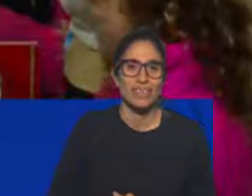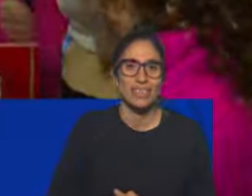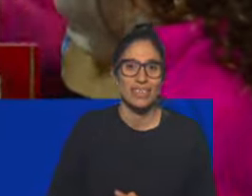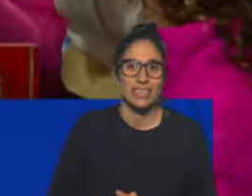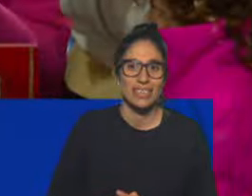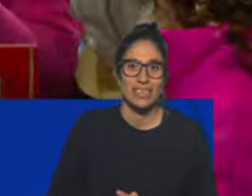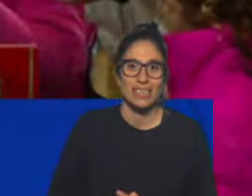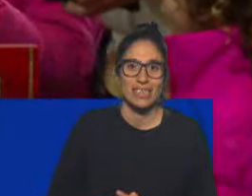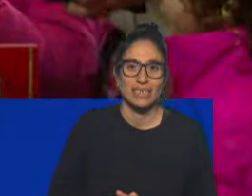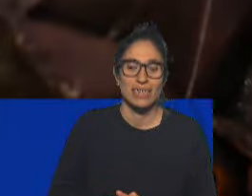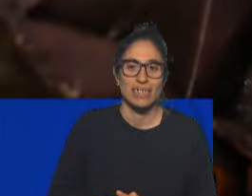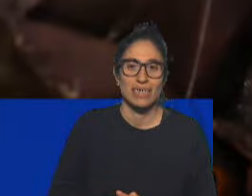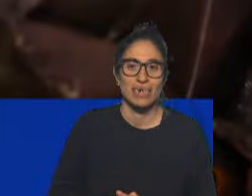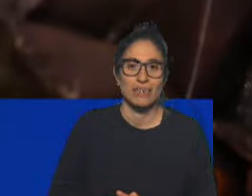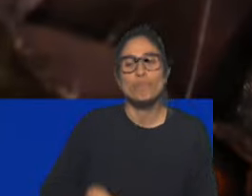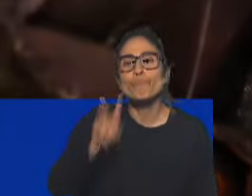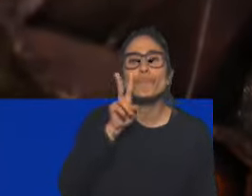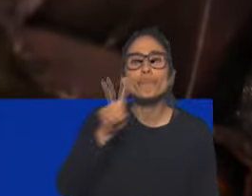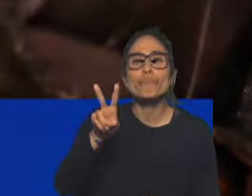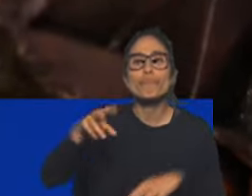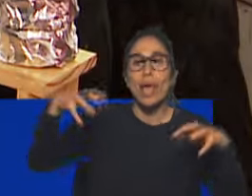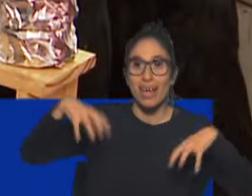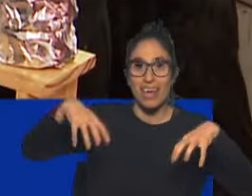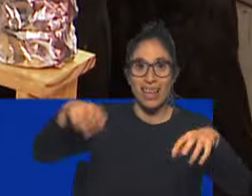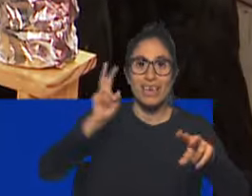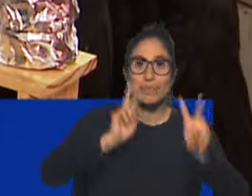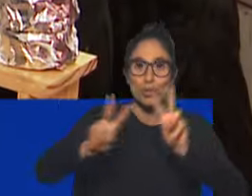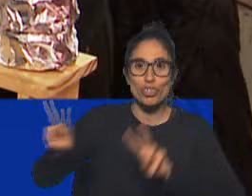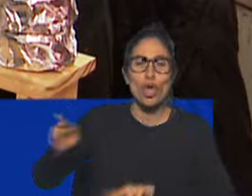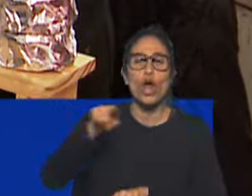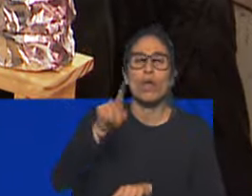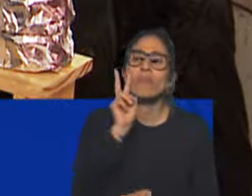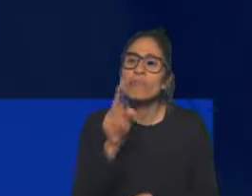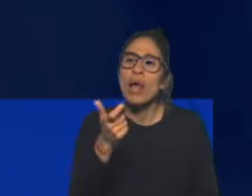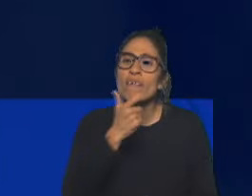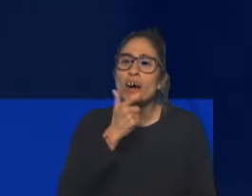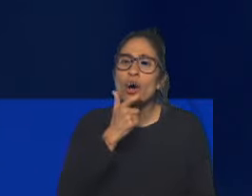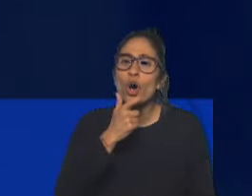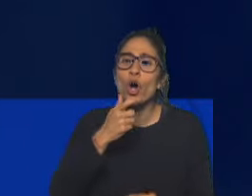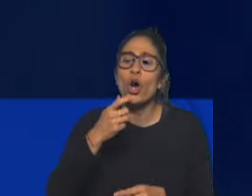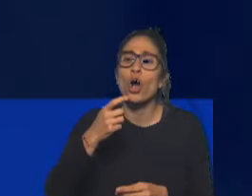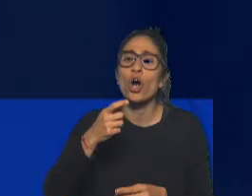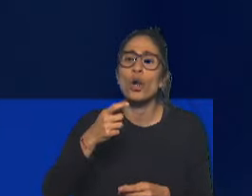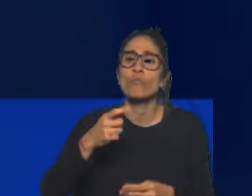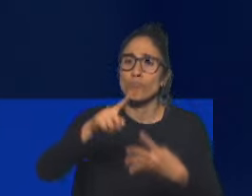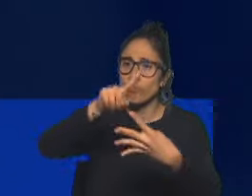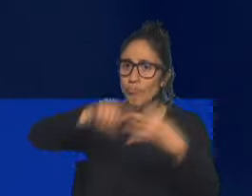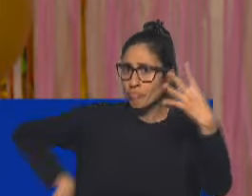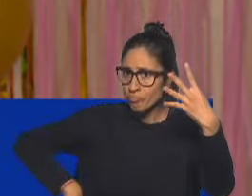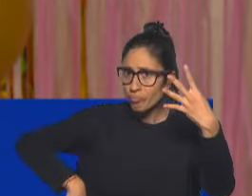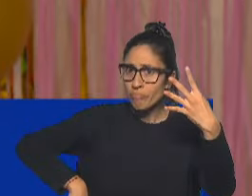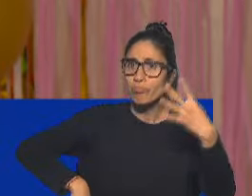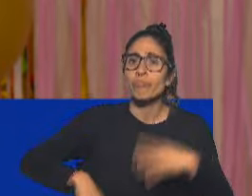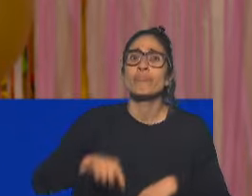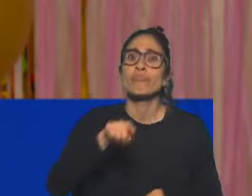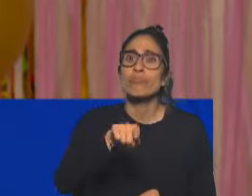Un lugar importante en la exposición, los alfajores sin TAC, sin gluten, aptos celíacos. Ahora hay